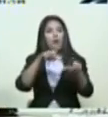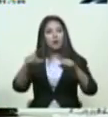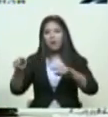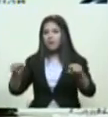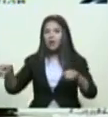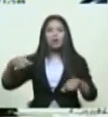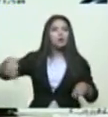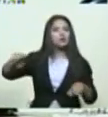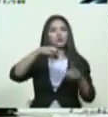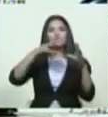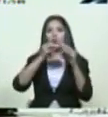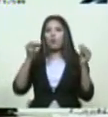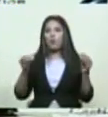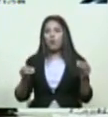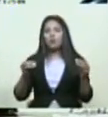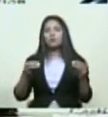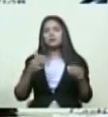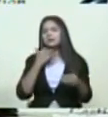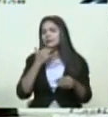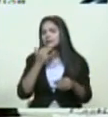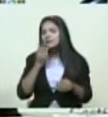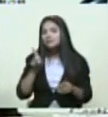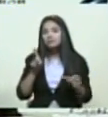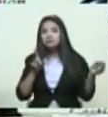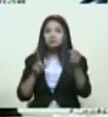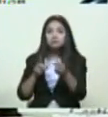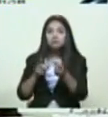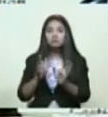sido, están recientemente nombrados